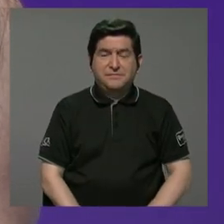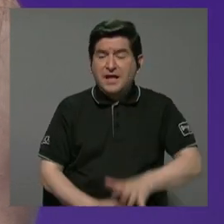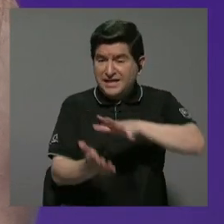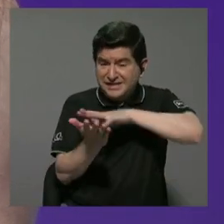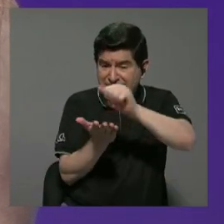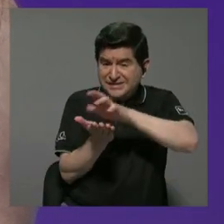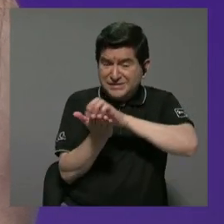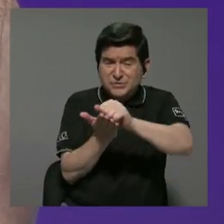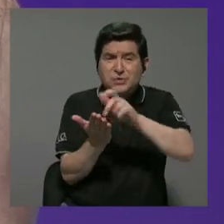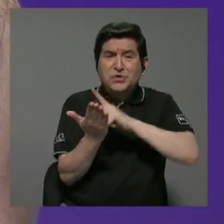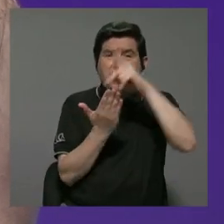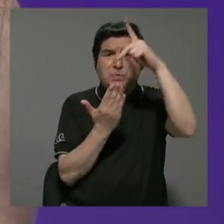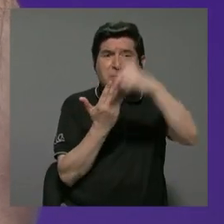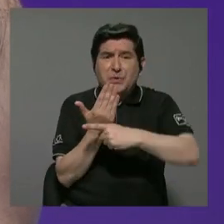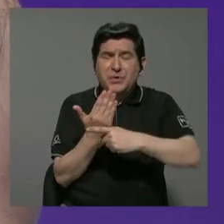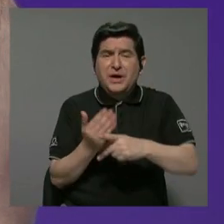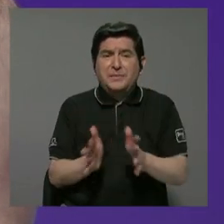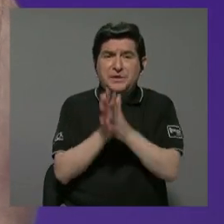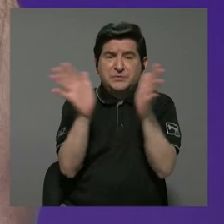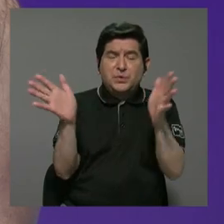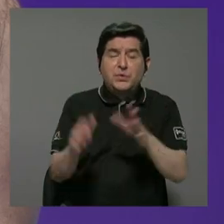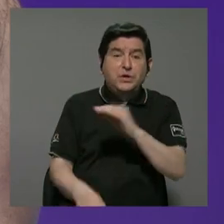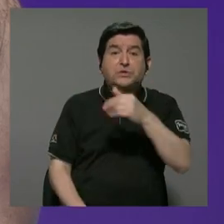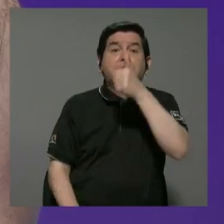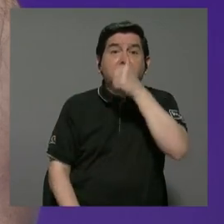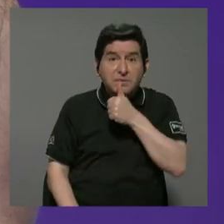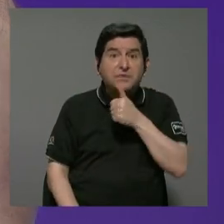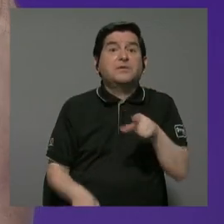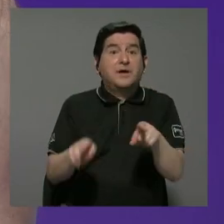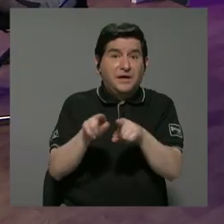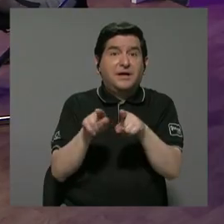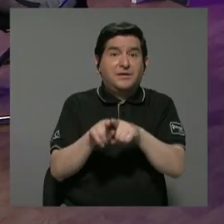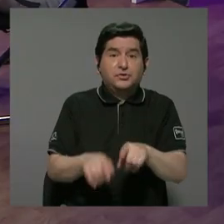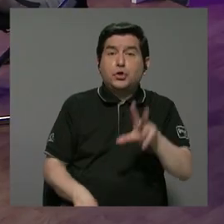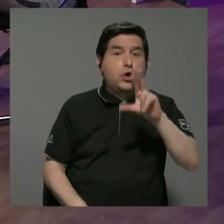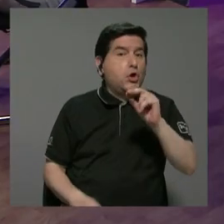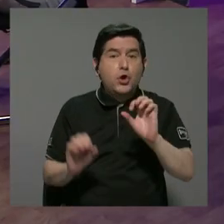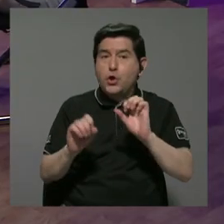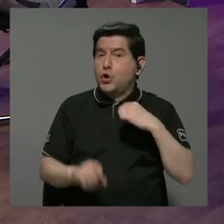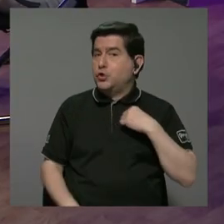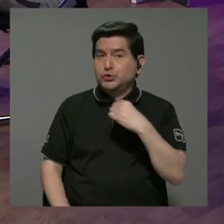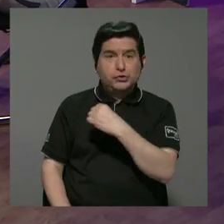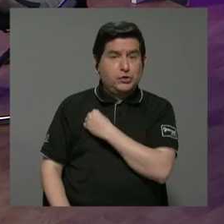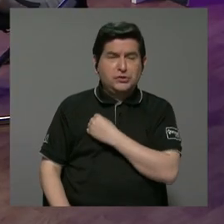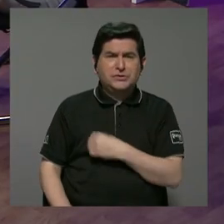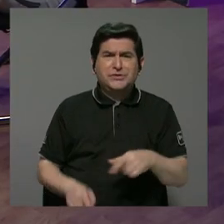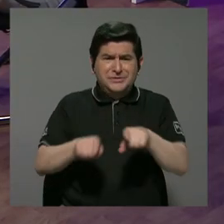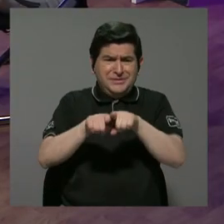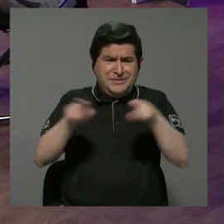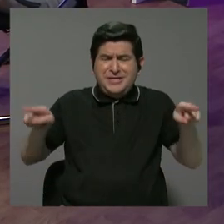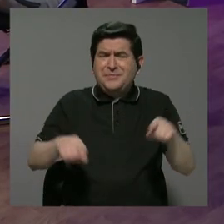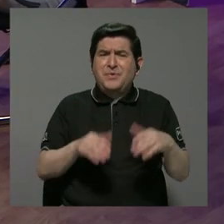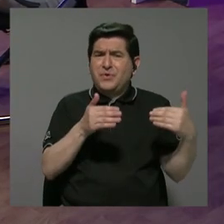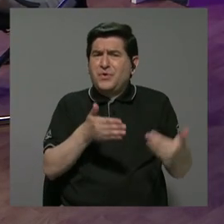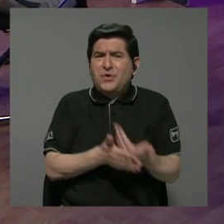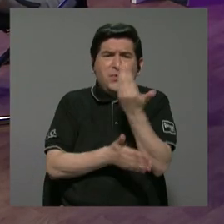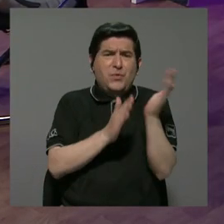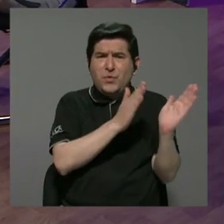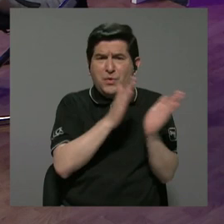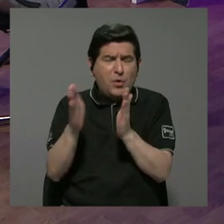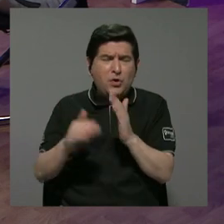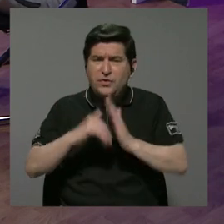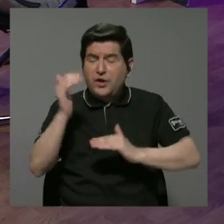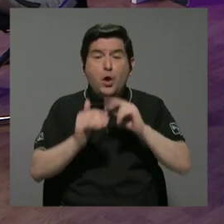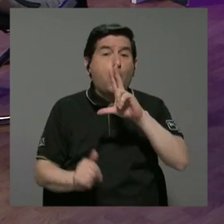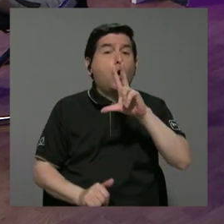destruyendo programas públicos, públicos privados también en asocio, y no vemos la construcción tampoco de un nuevo orden, o tal vez todavía no es